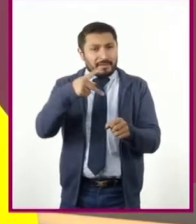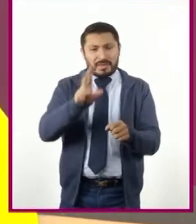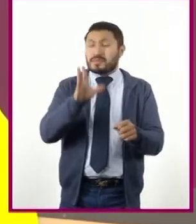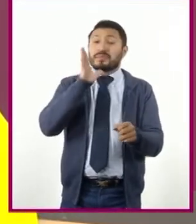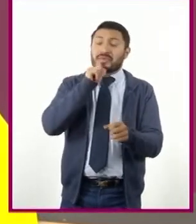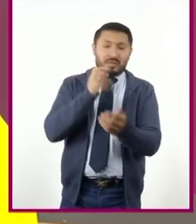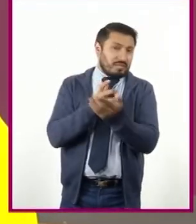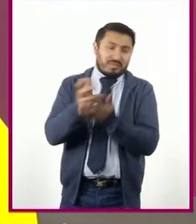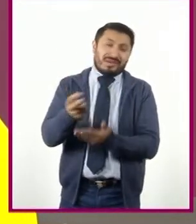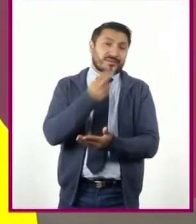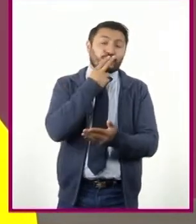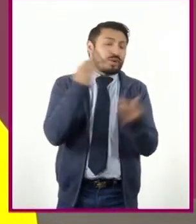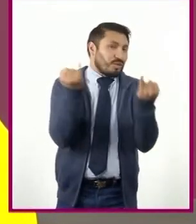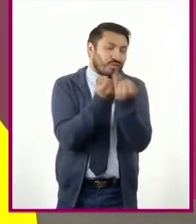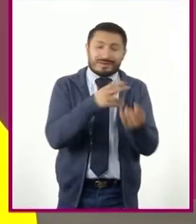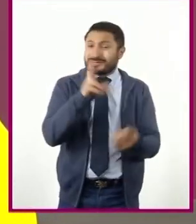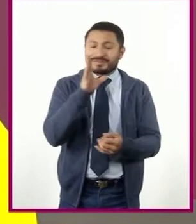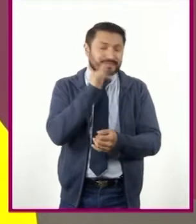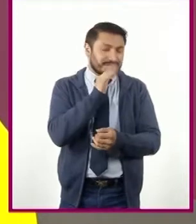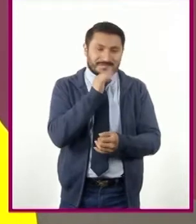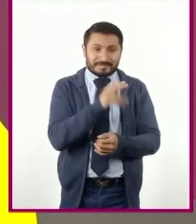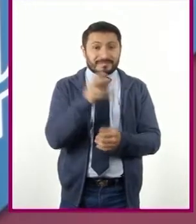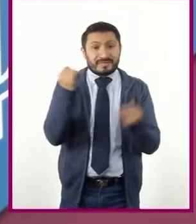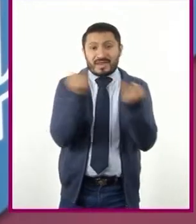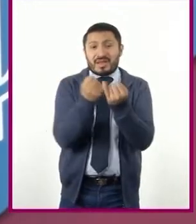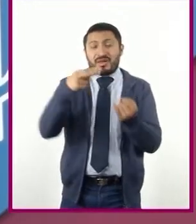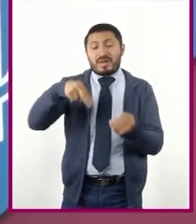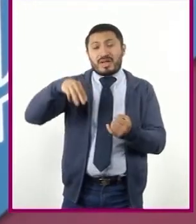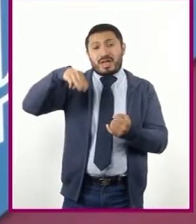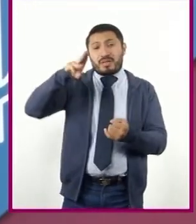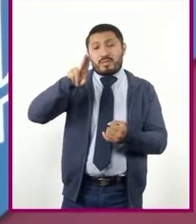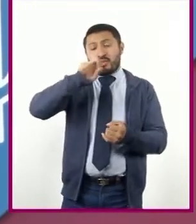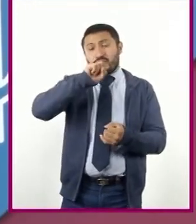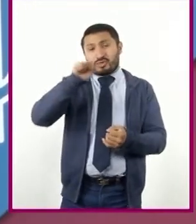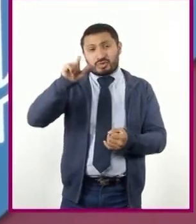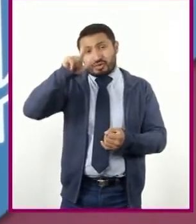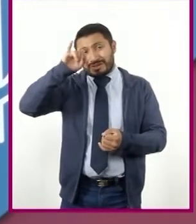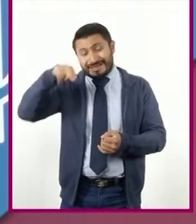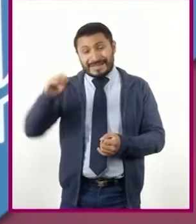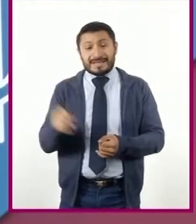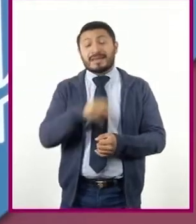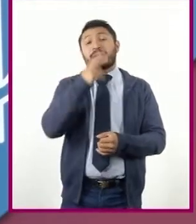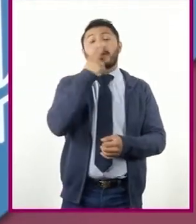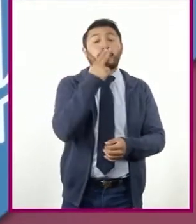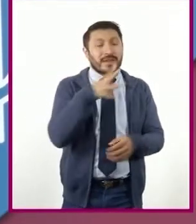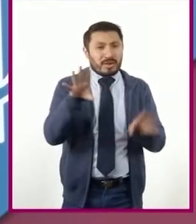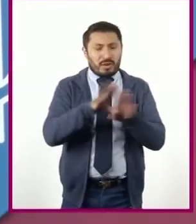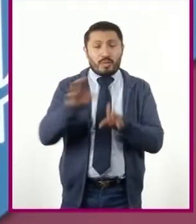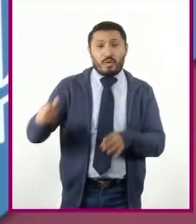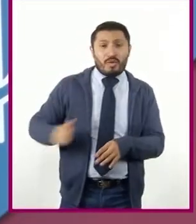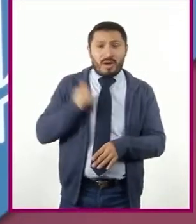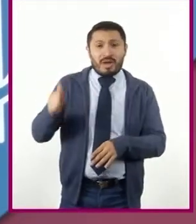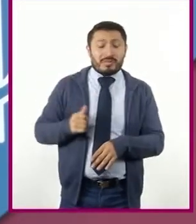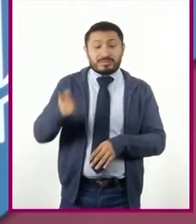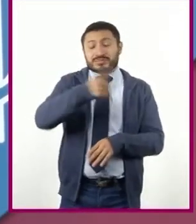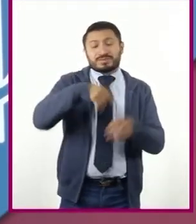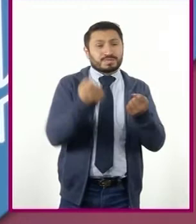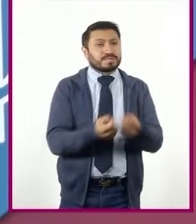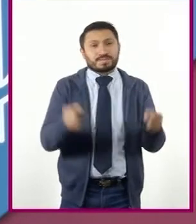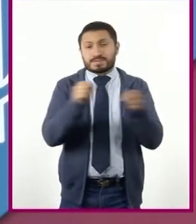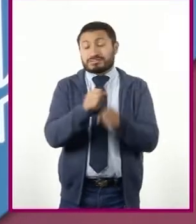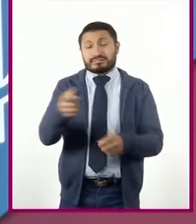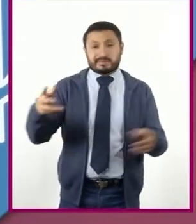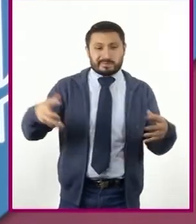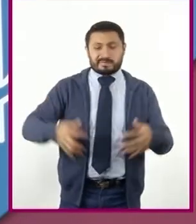del nazismo alemán. Al igual que Mussolini, Adolf Hitler aprovechó el descontento social, producto de